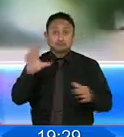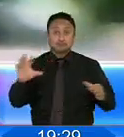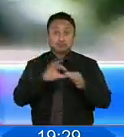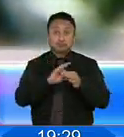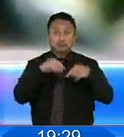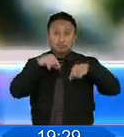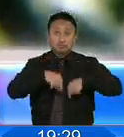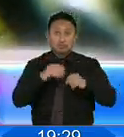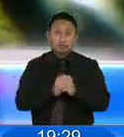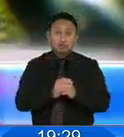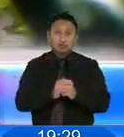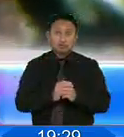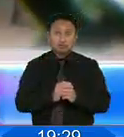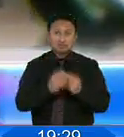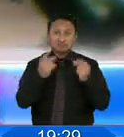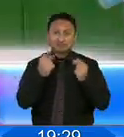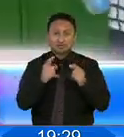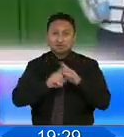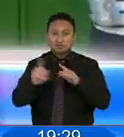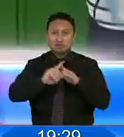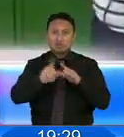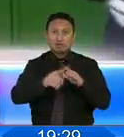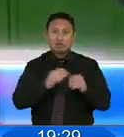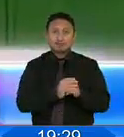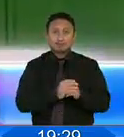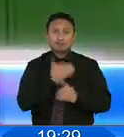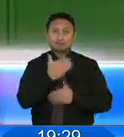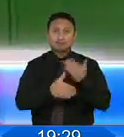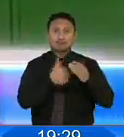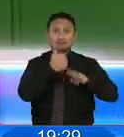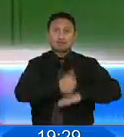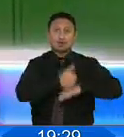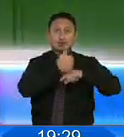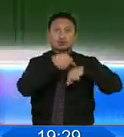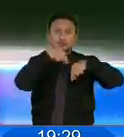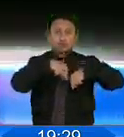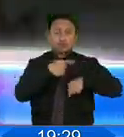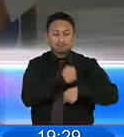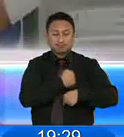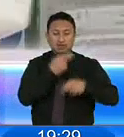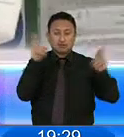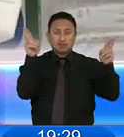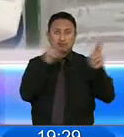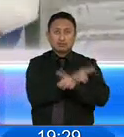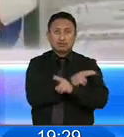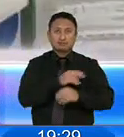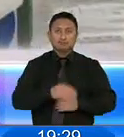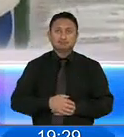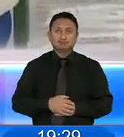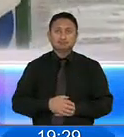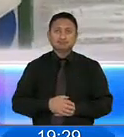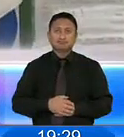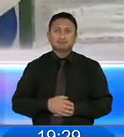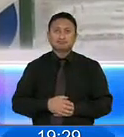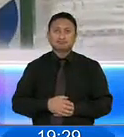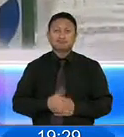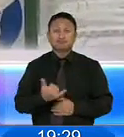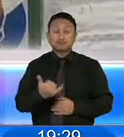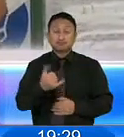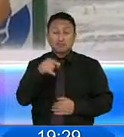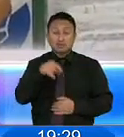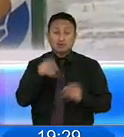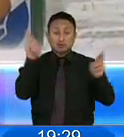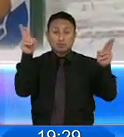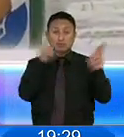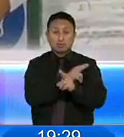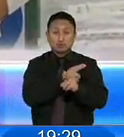que retirarse del sitio y luego autoridades aplicar las sanciones respectivas. La clausura inmediata de este establecimiento